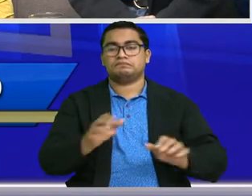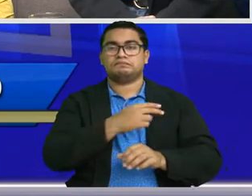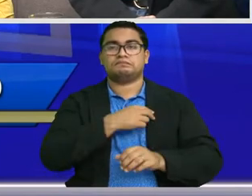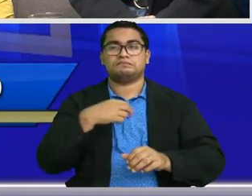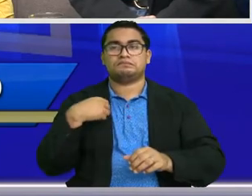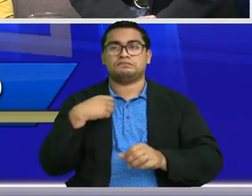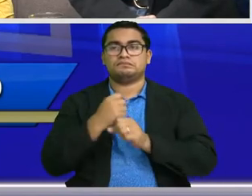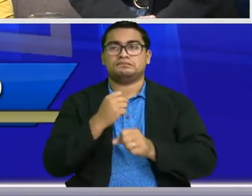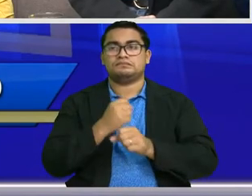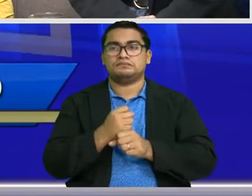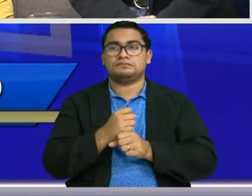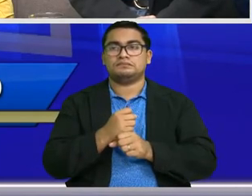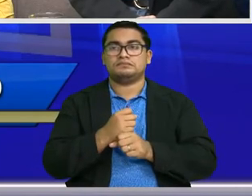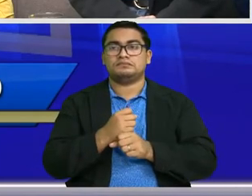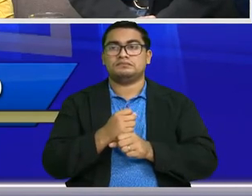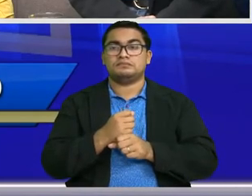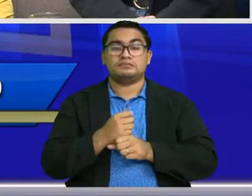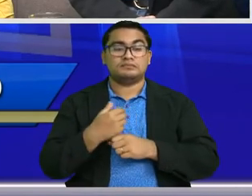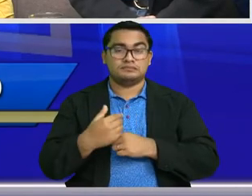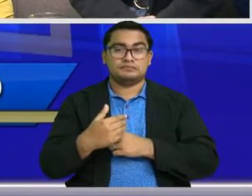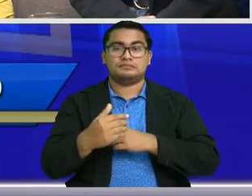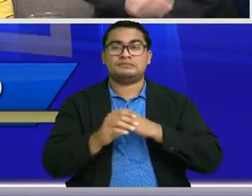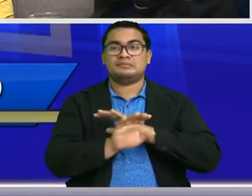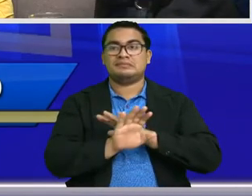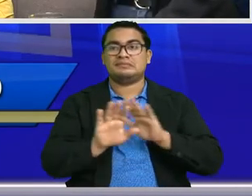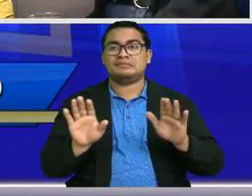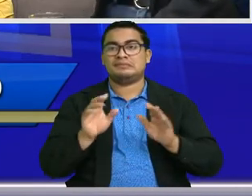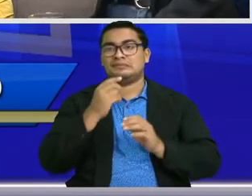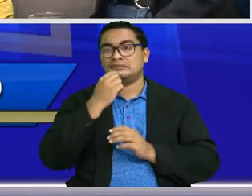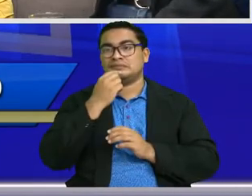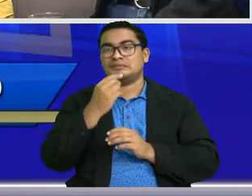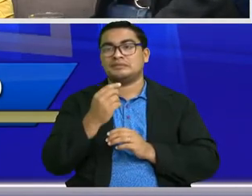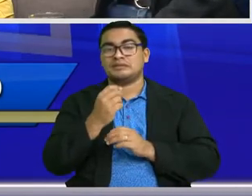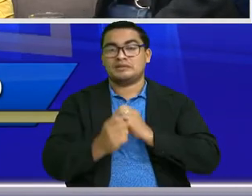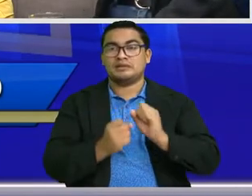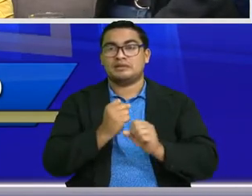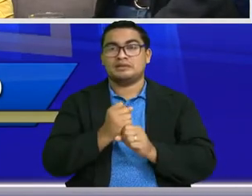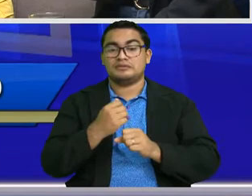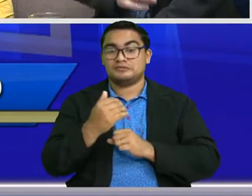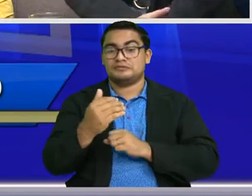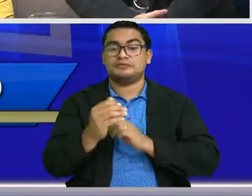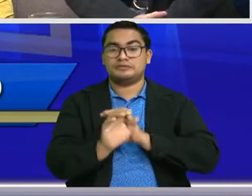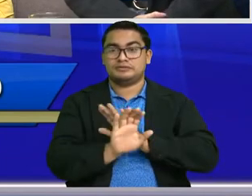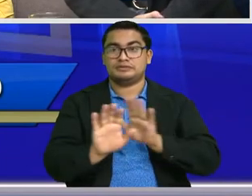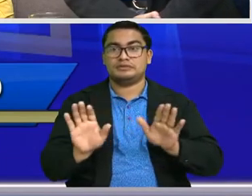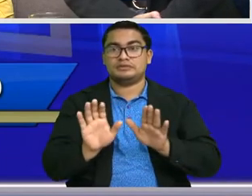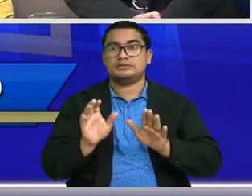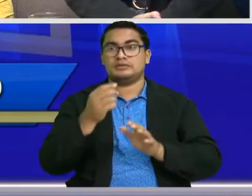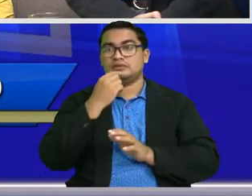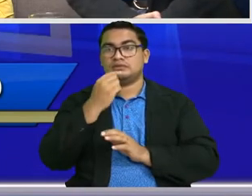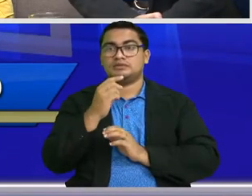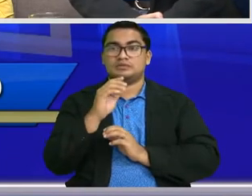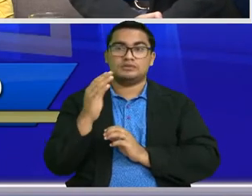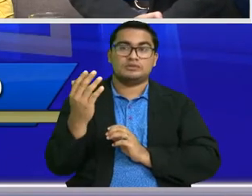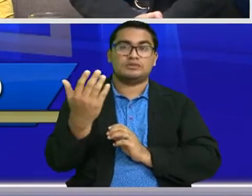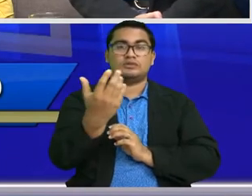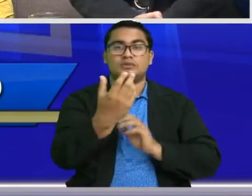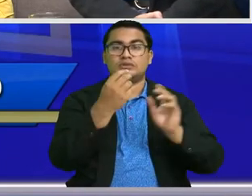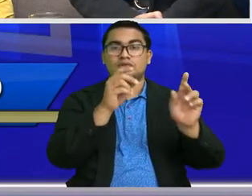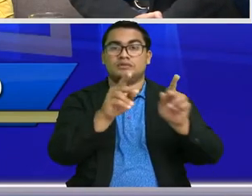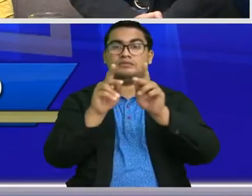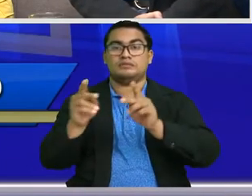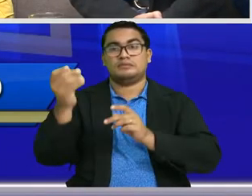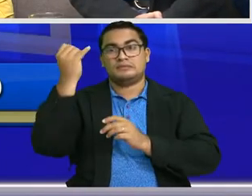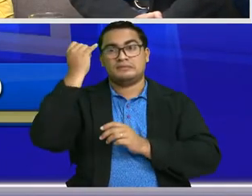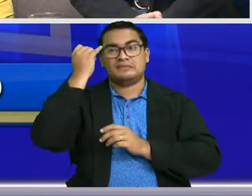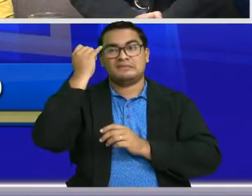desarrollando. Entonces nosotros al final nos encontramos casi al final del año, ¿verdad? Valga la redundancia, con todos estos emprendedores que se han destacado